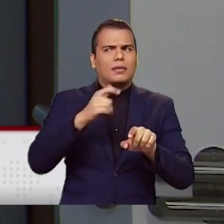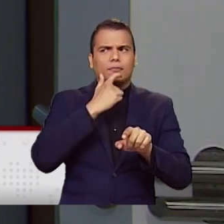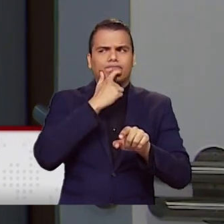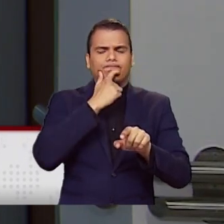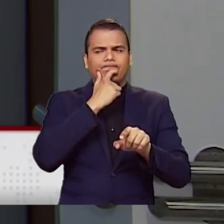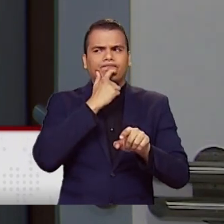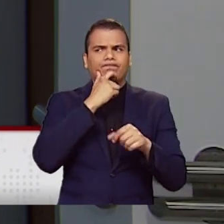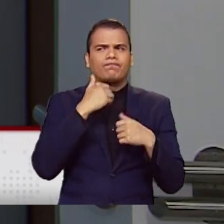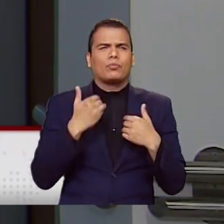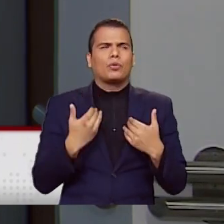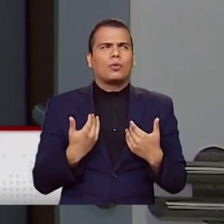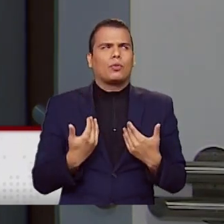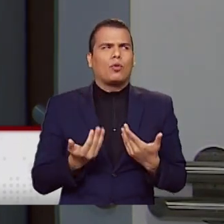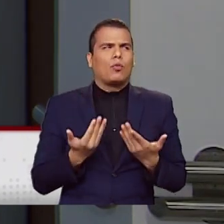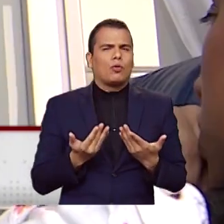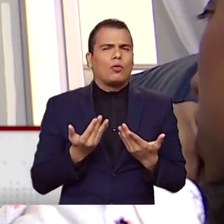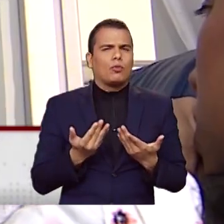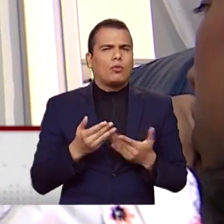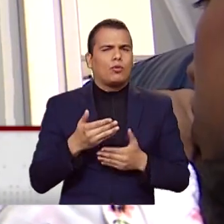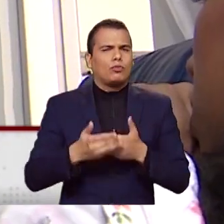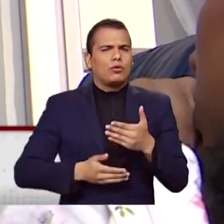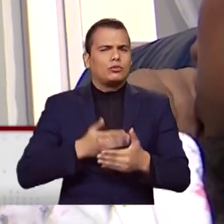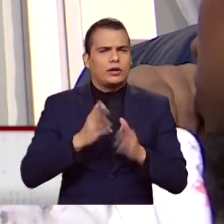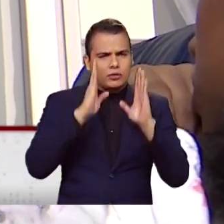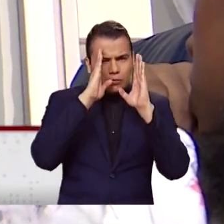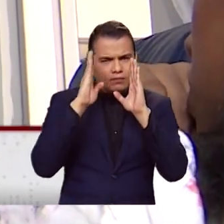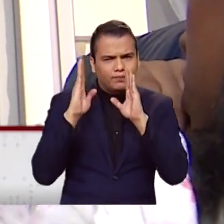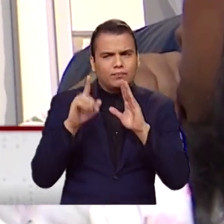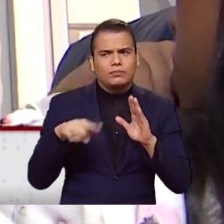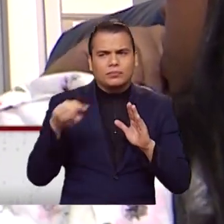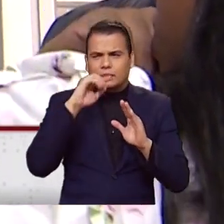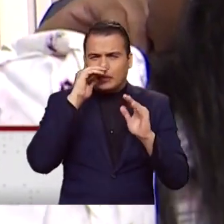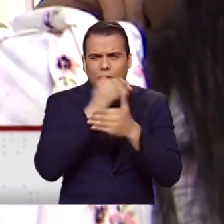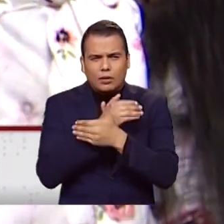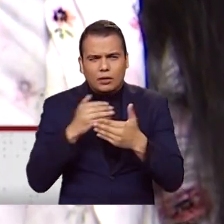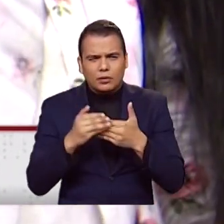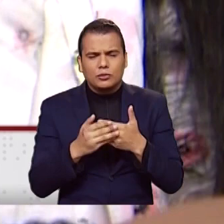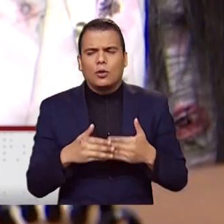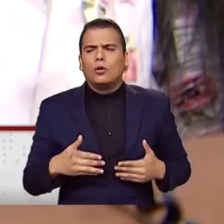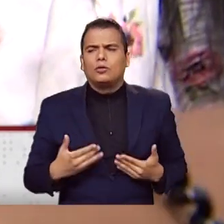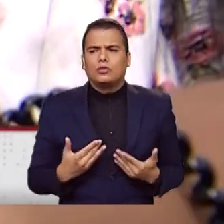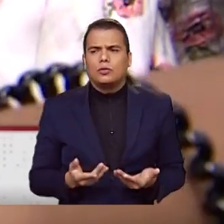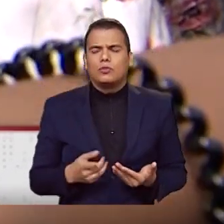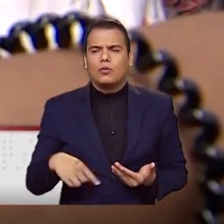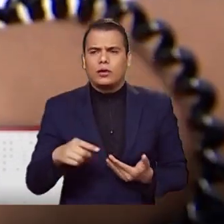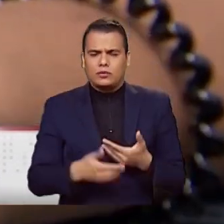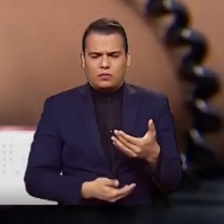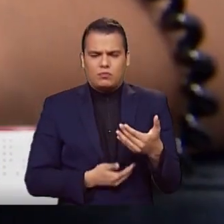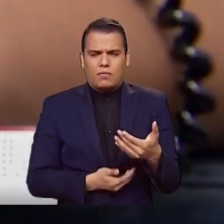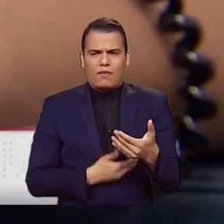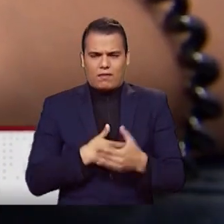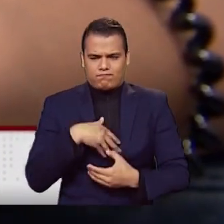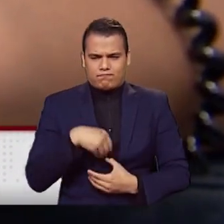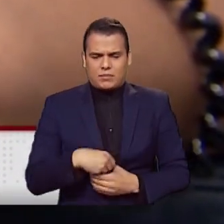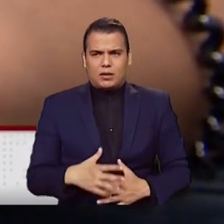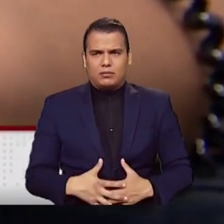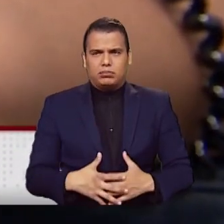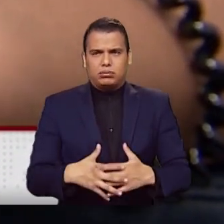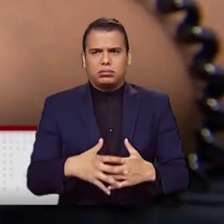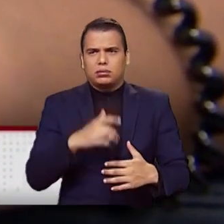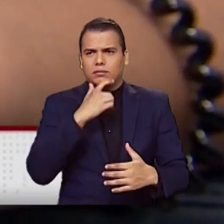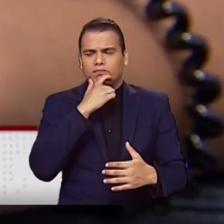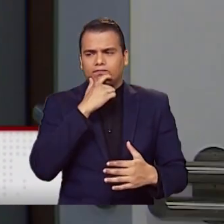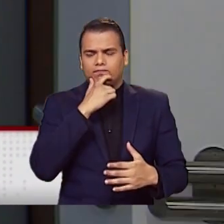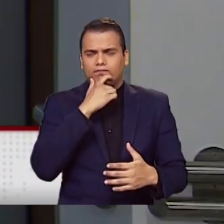más de detalle cómo es el funcionamiento del niño, tanto en el líquido amniótico, como en la placenta, como en el